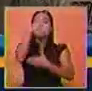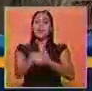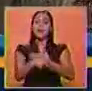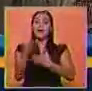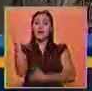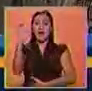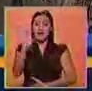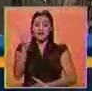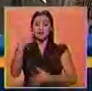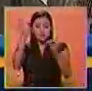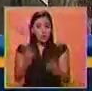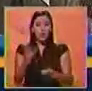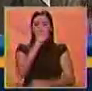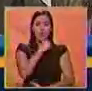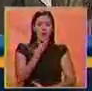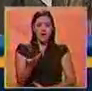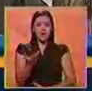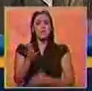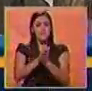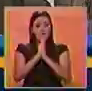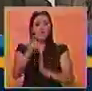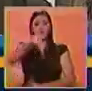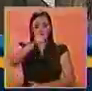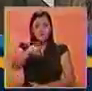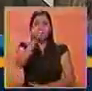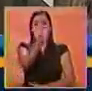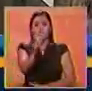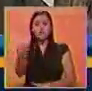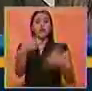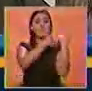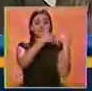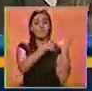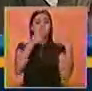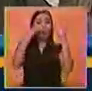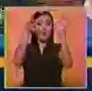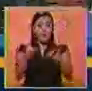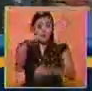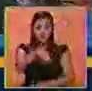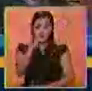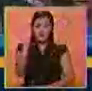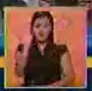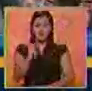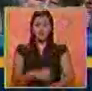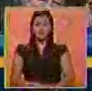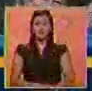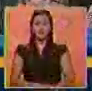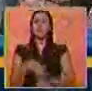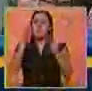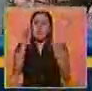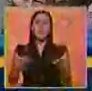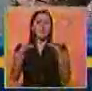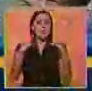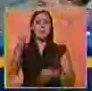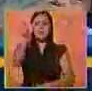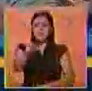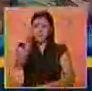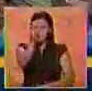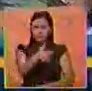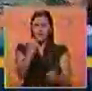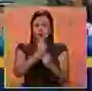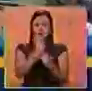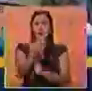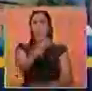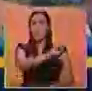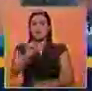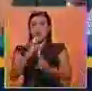está funcionando para nada y necesitamos la presencia de los que están encargados de la seguridad aquí en Caracas. Aseguran que todos los conductores del bloque del